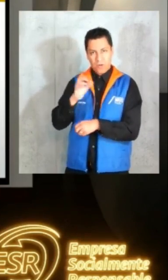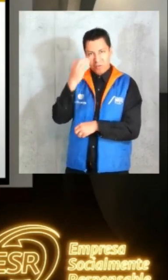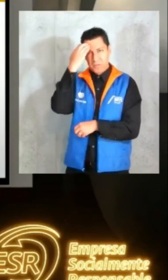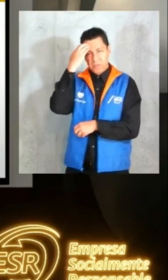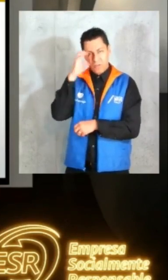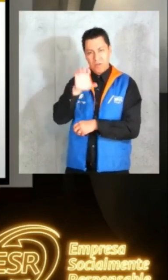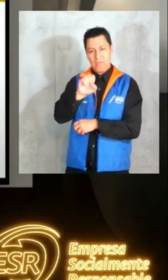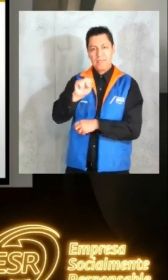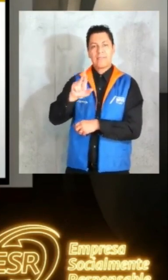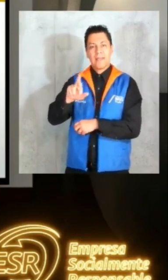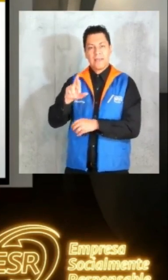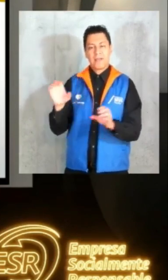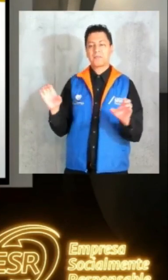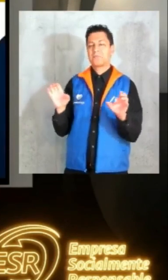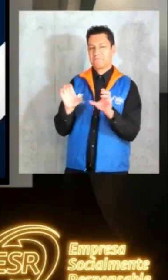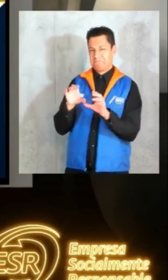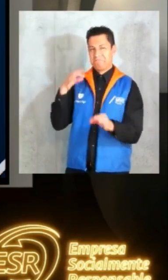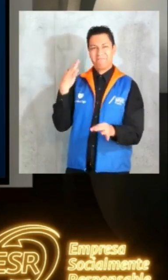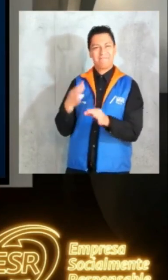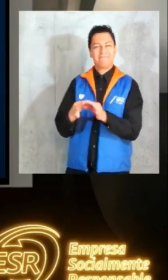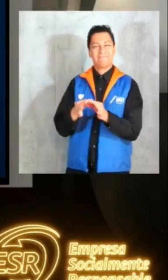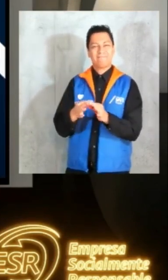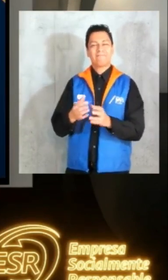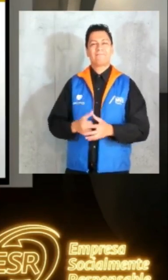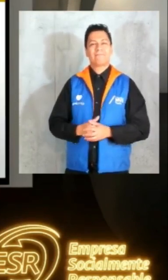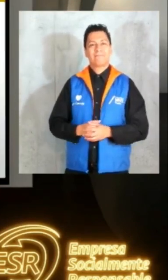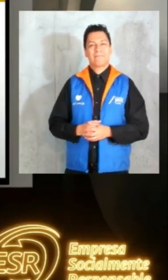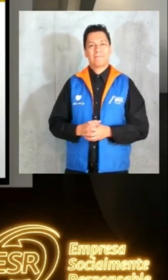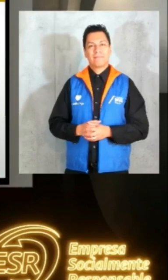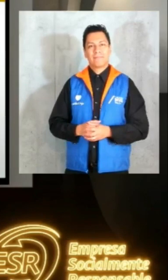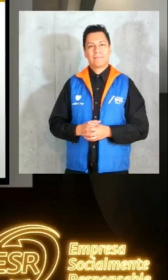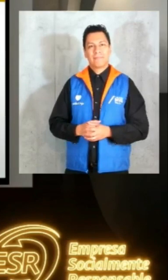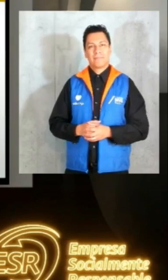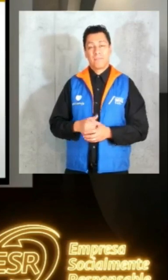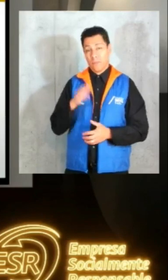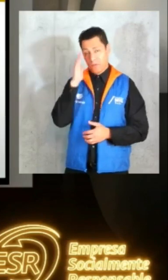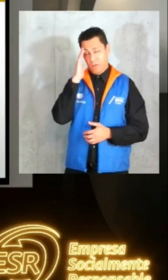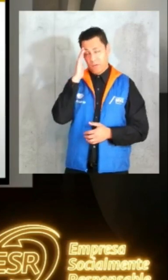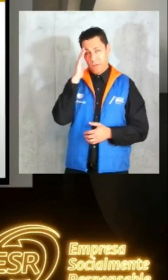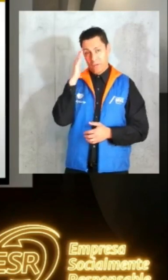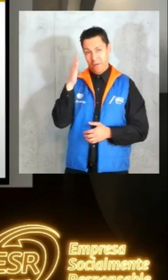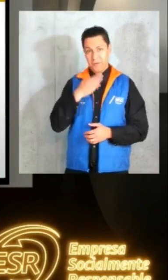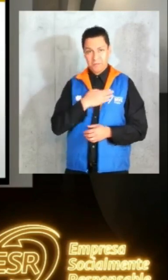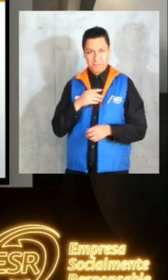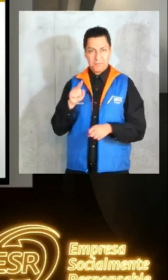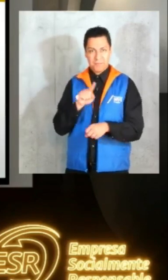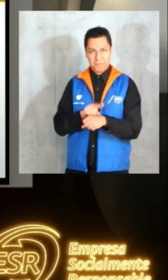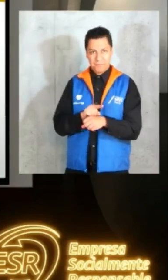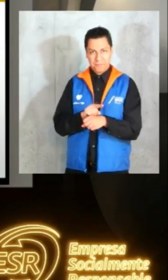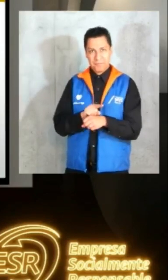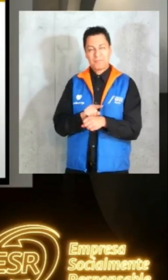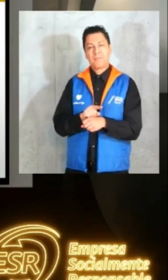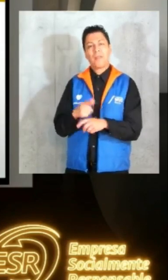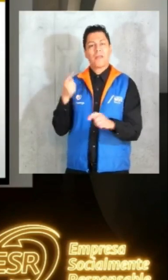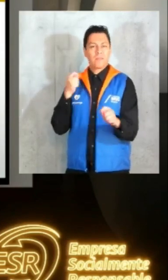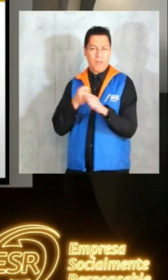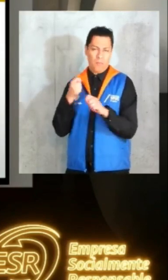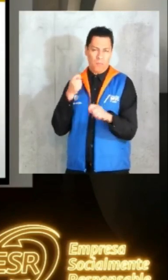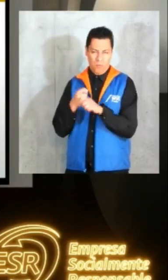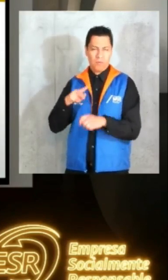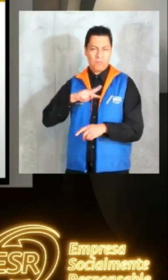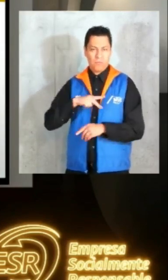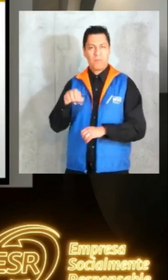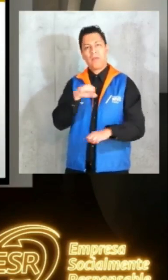año consecutivo de empresa socialmente responsable. Mi nombre es Enrique Ramírez Martínez, represento el transporte refrigerados